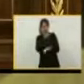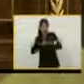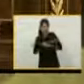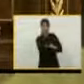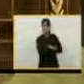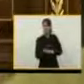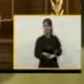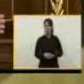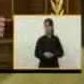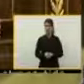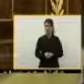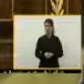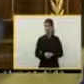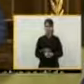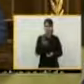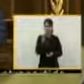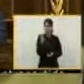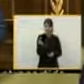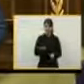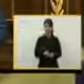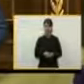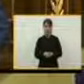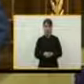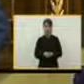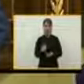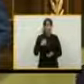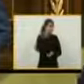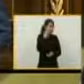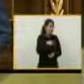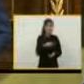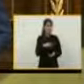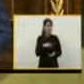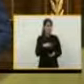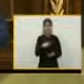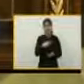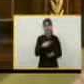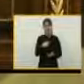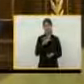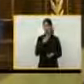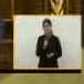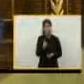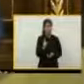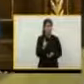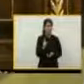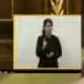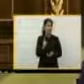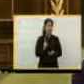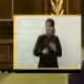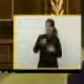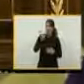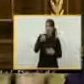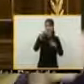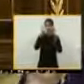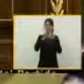de Cataluña. E agora o PP pataleixa moitísimo porque o PSOE non se lle